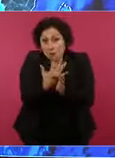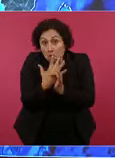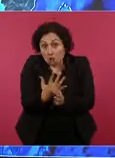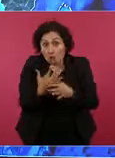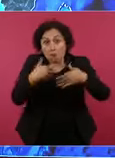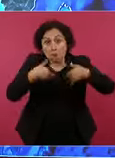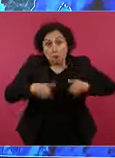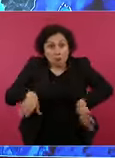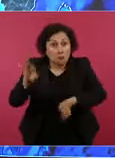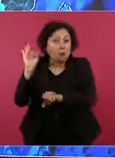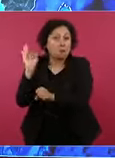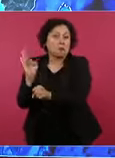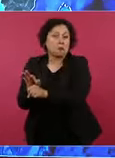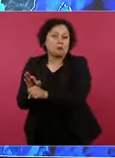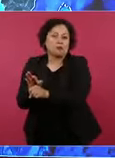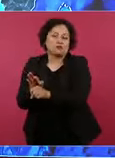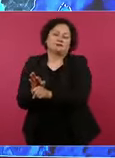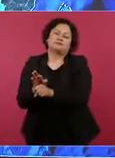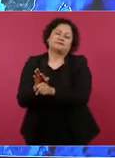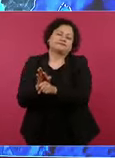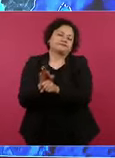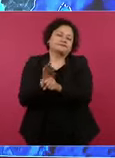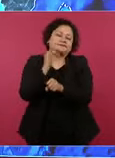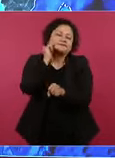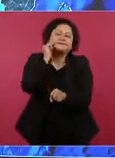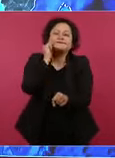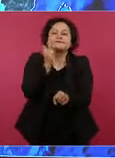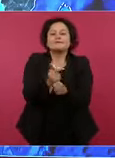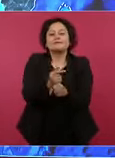vinculados con Claudio X González, con nuestros adversarios.